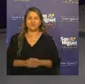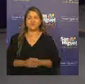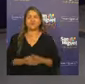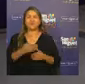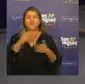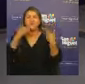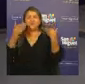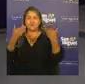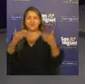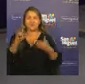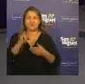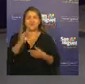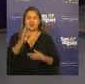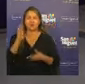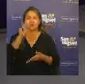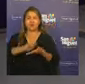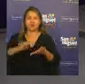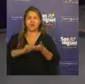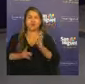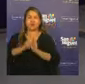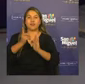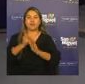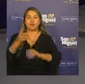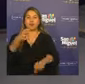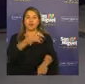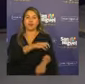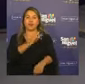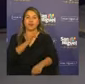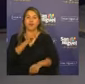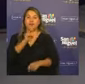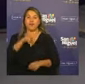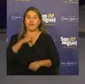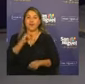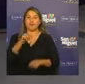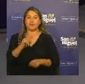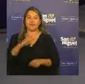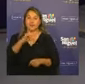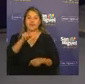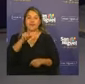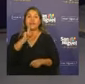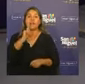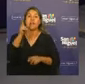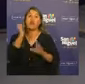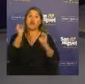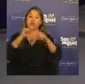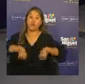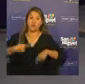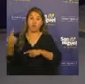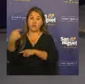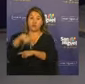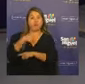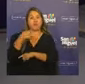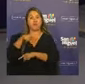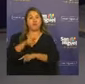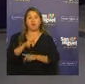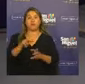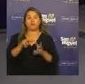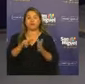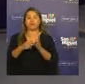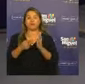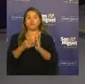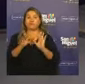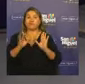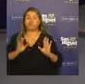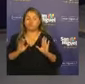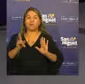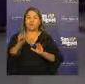Enviamos un saludo a la subsecretaria de Desarrollo Regional, Francisca Perales, quien había confirmado su asistencia, pero debido a la contingencia se excusó